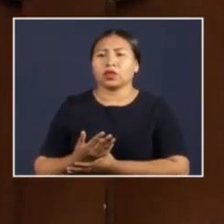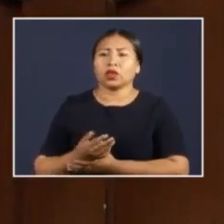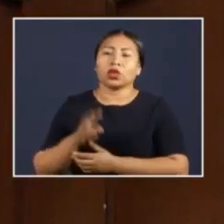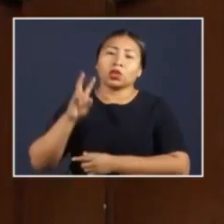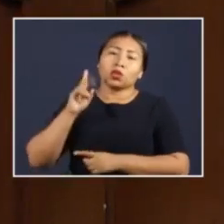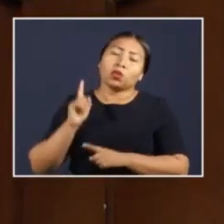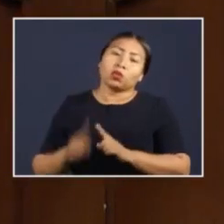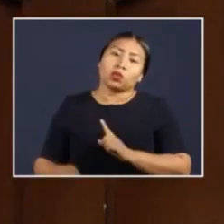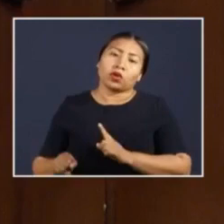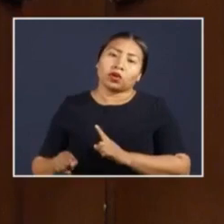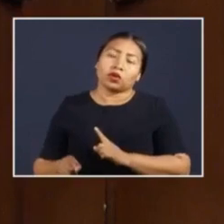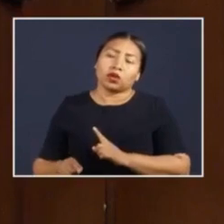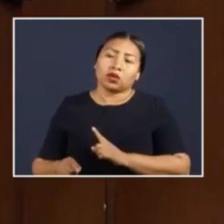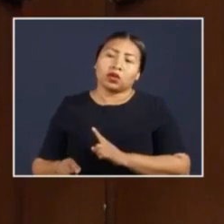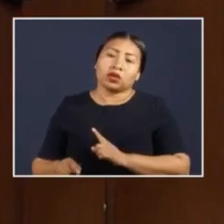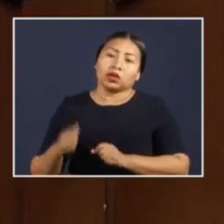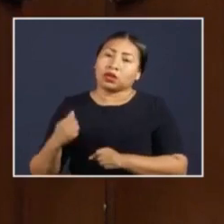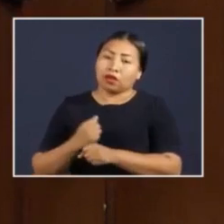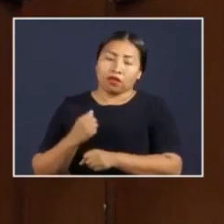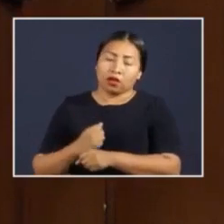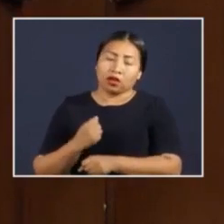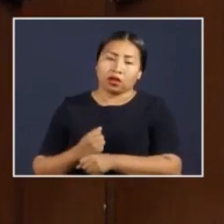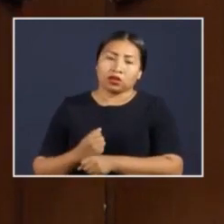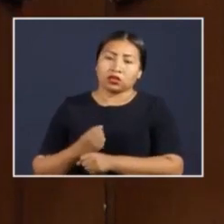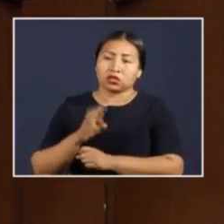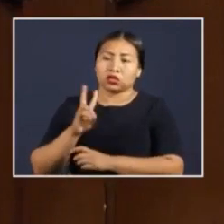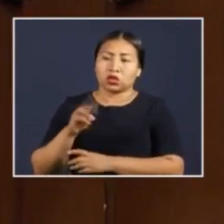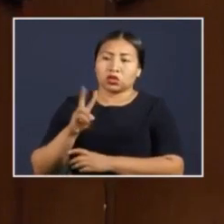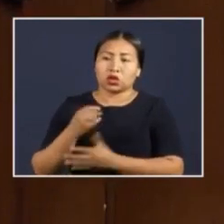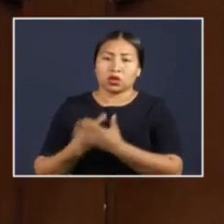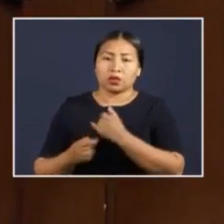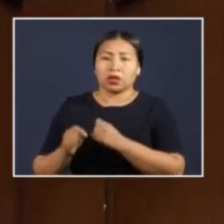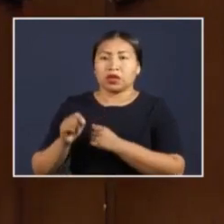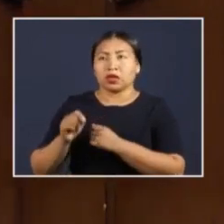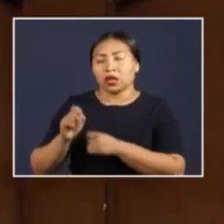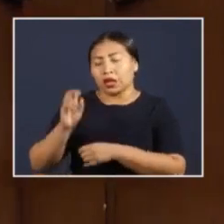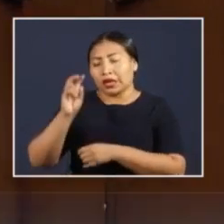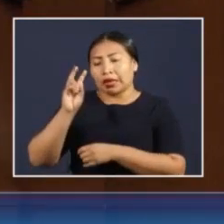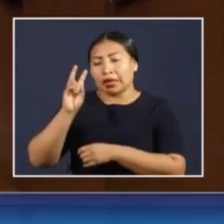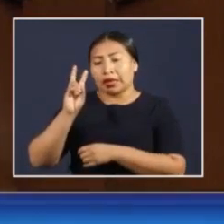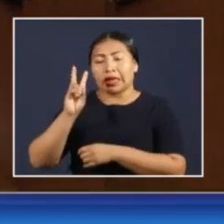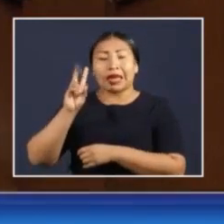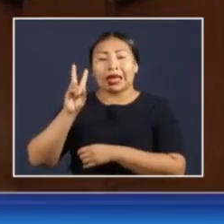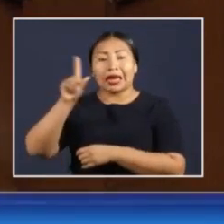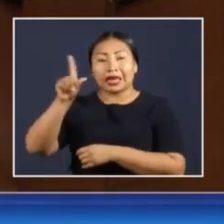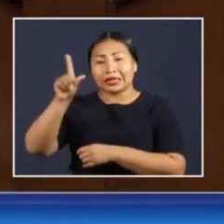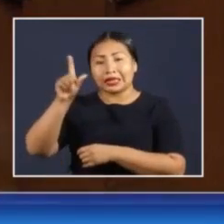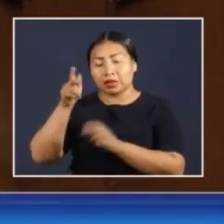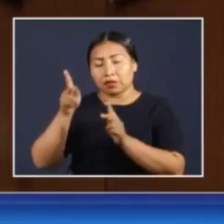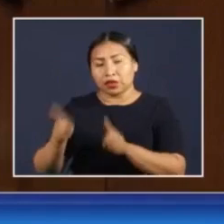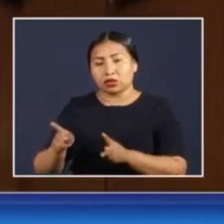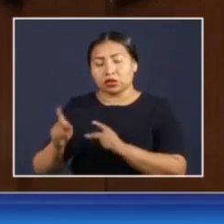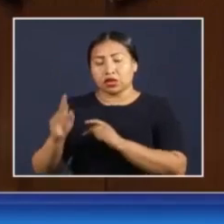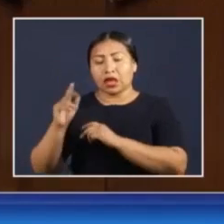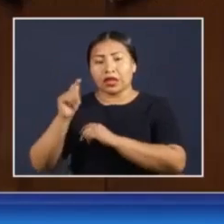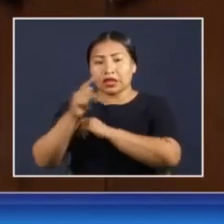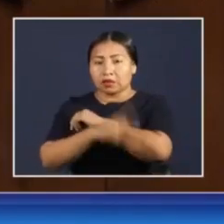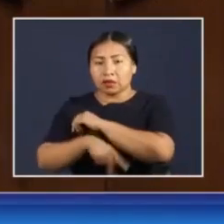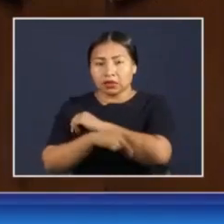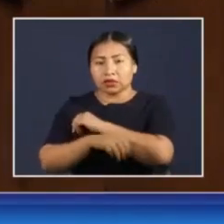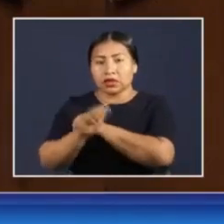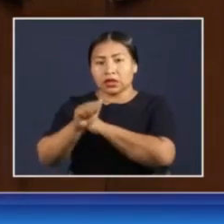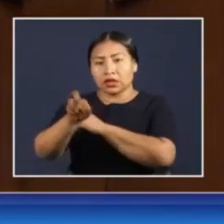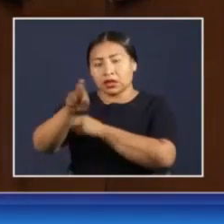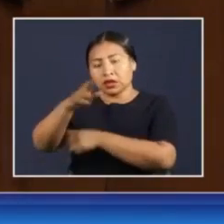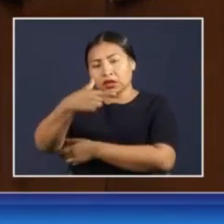ejercer sus funciones porque ellos se gradúan de oficiales allá y no tendrían la equivalencia en el sistema penitenciario panameño actual es decir